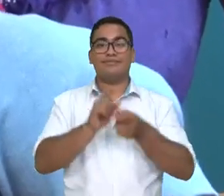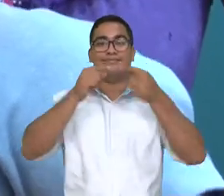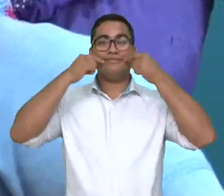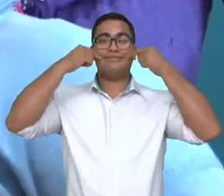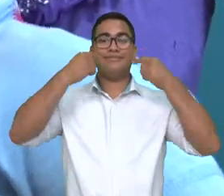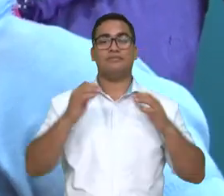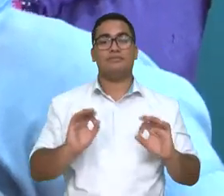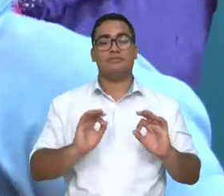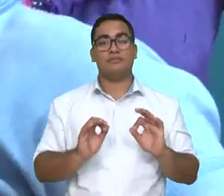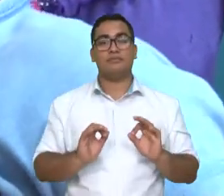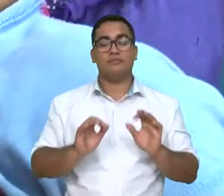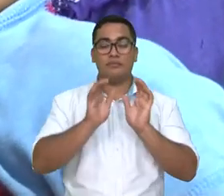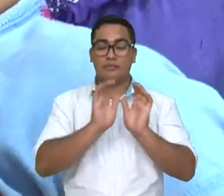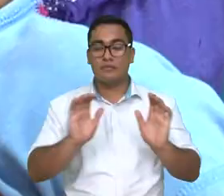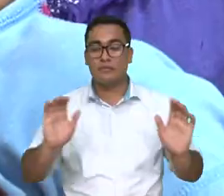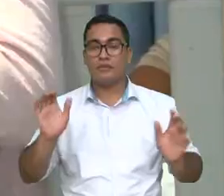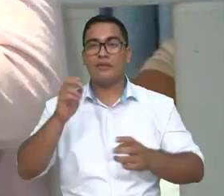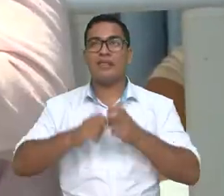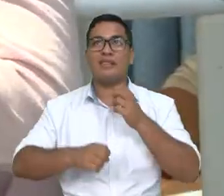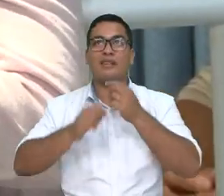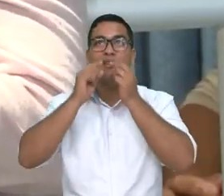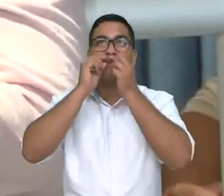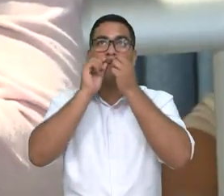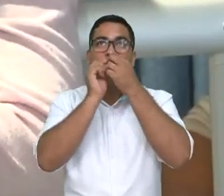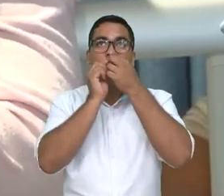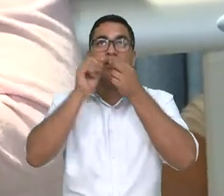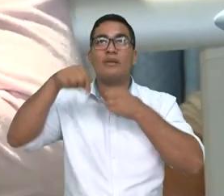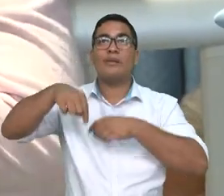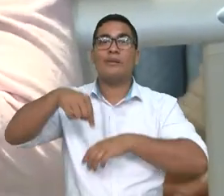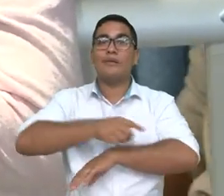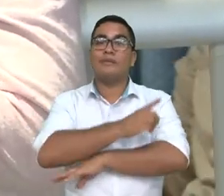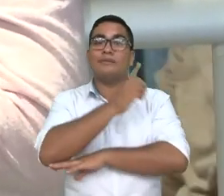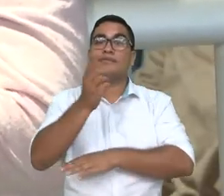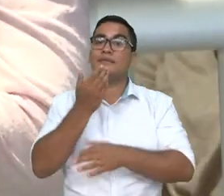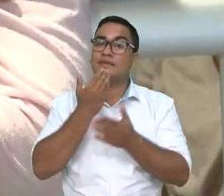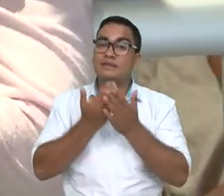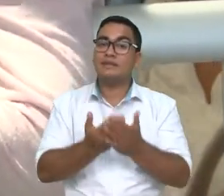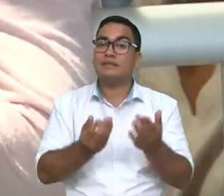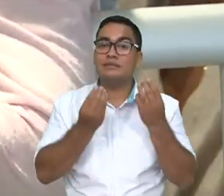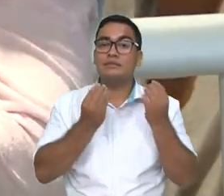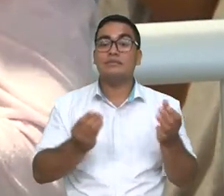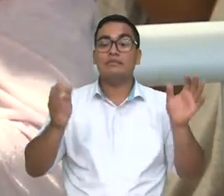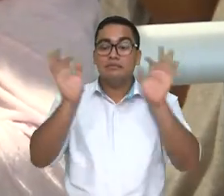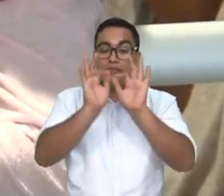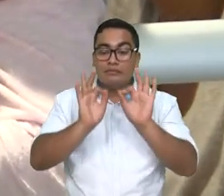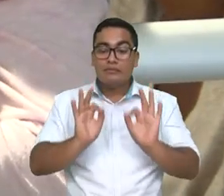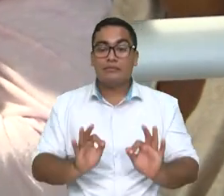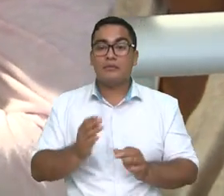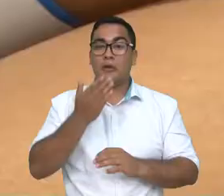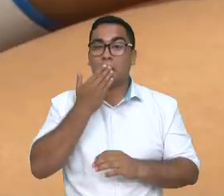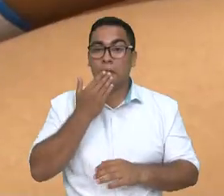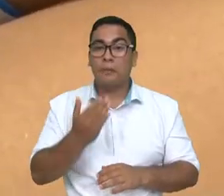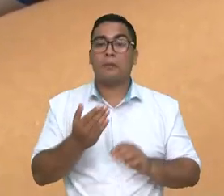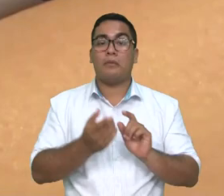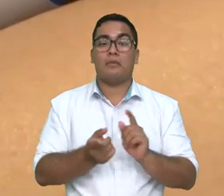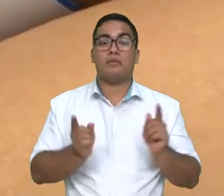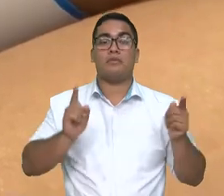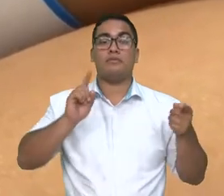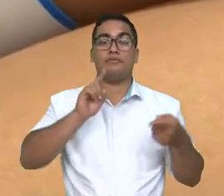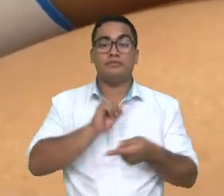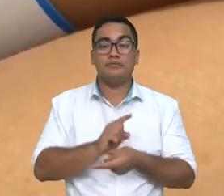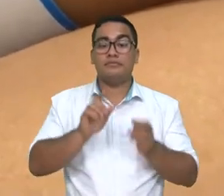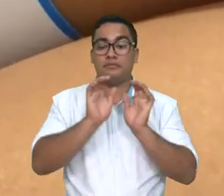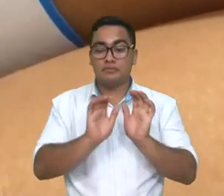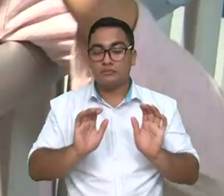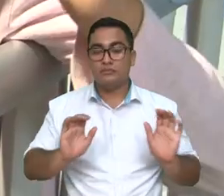padres de familia con niños con labio leporino hoy se sienten agradecidos y felices por los cambios positivos que han tenido sus